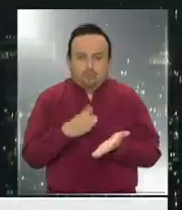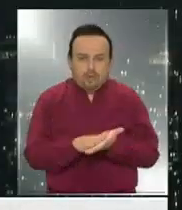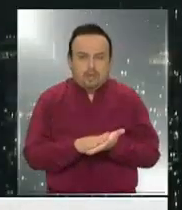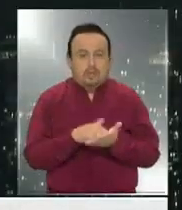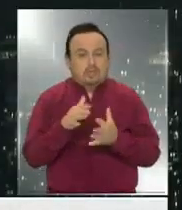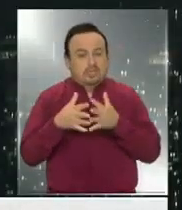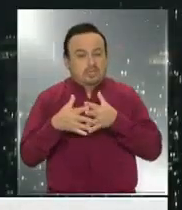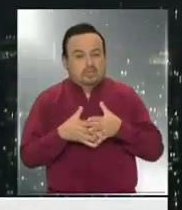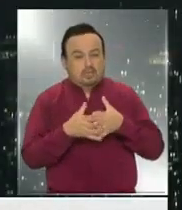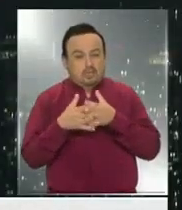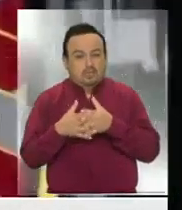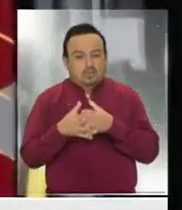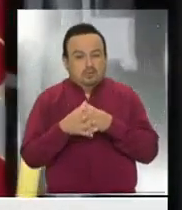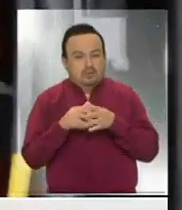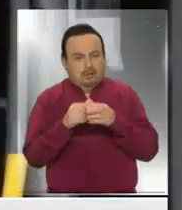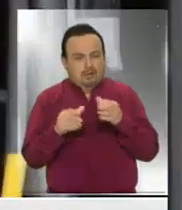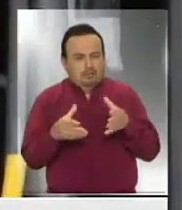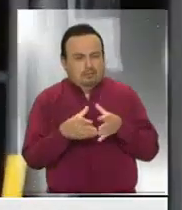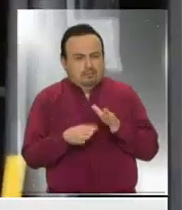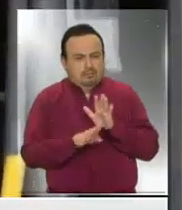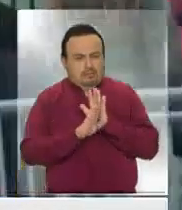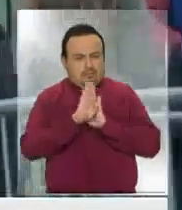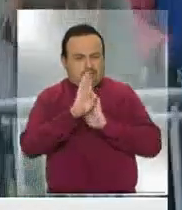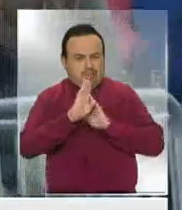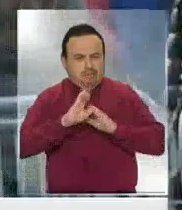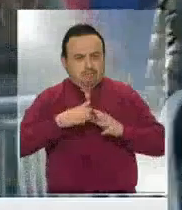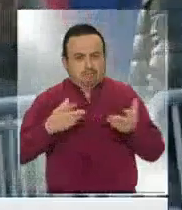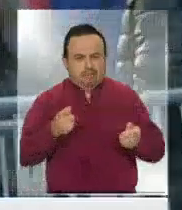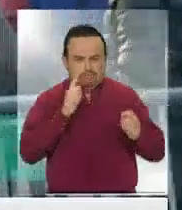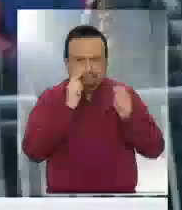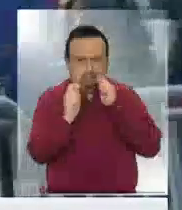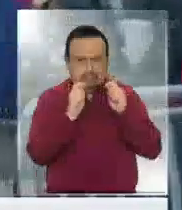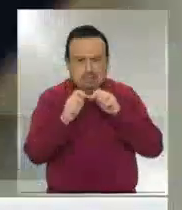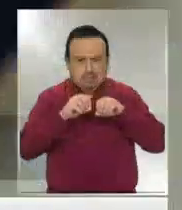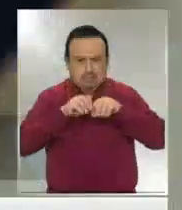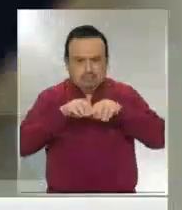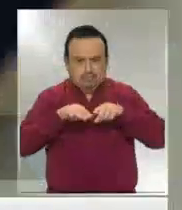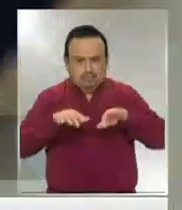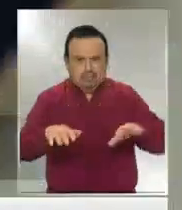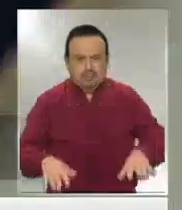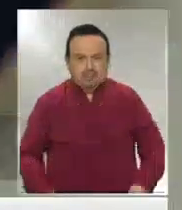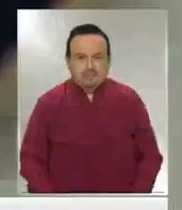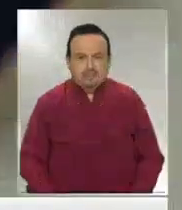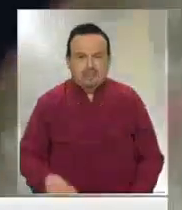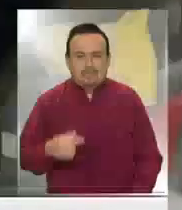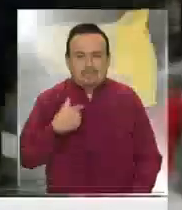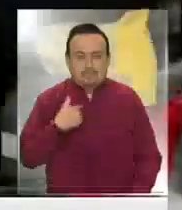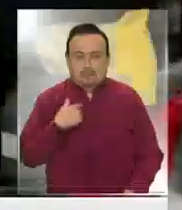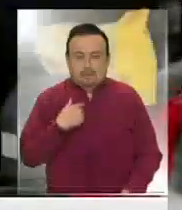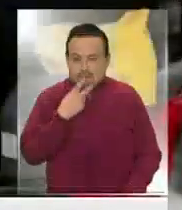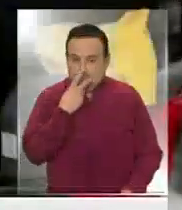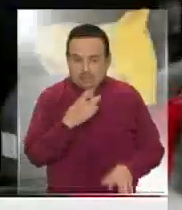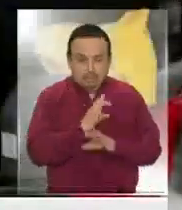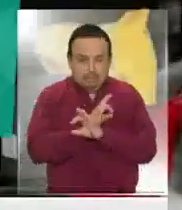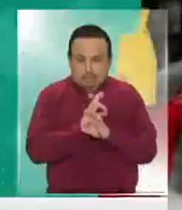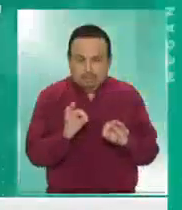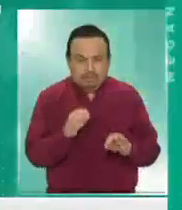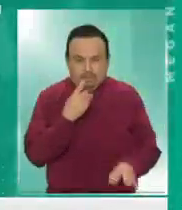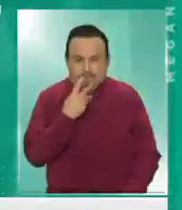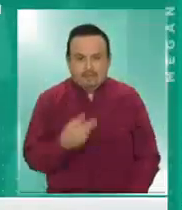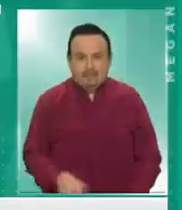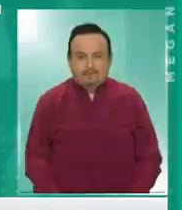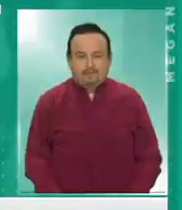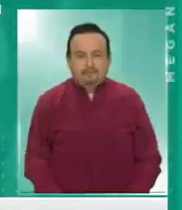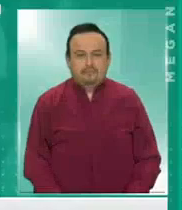Estados Unidos, la más grande potencia mundial, peligra ante la pandemia. I've never seen anything like it.